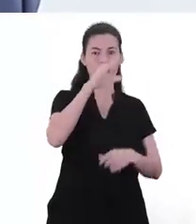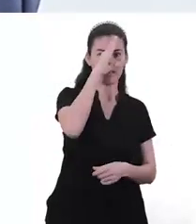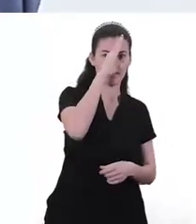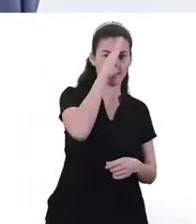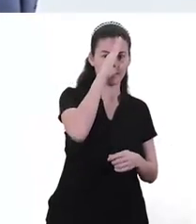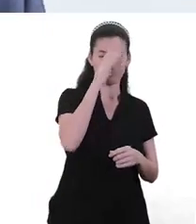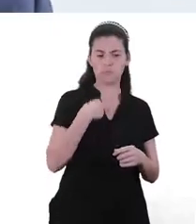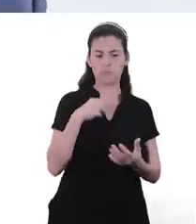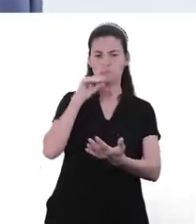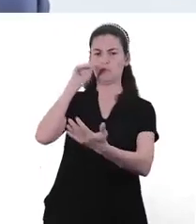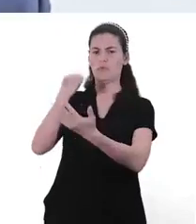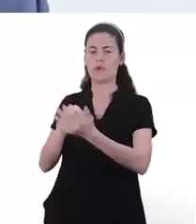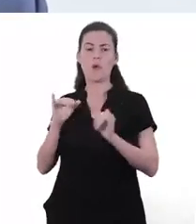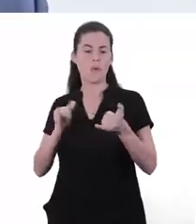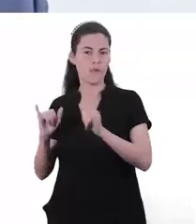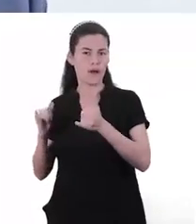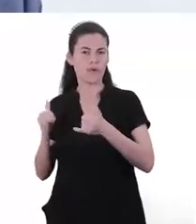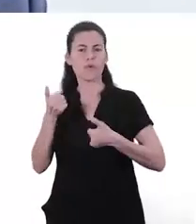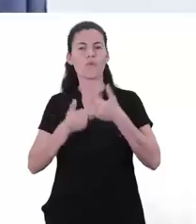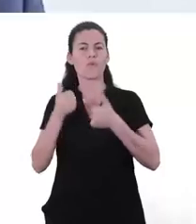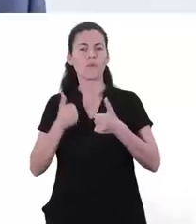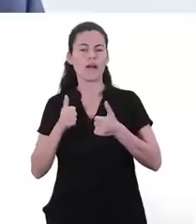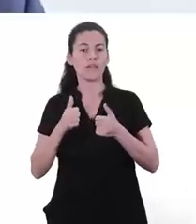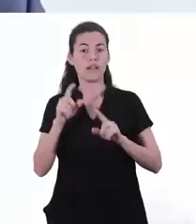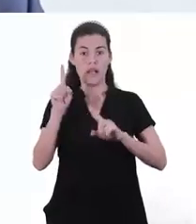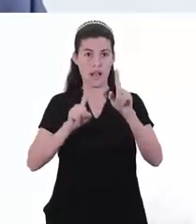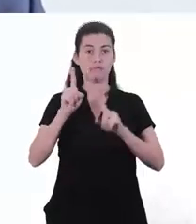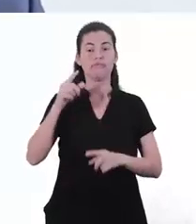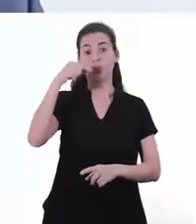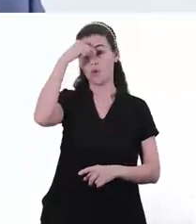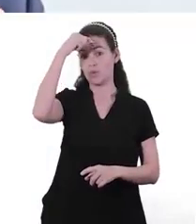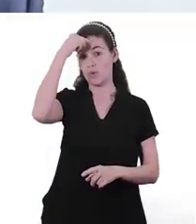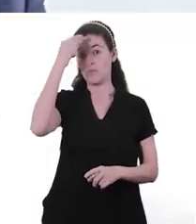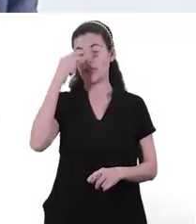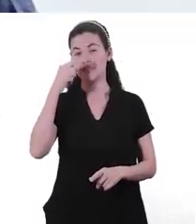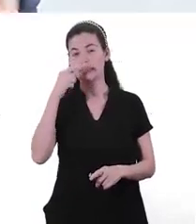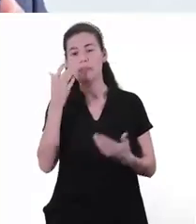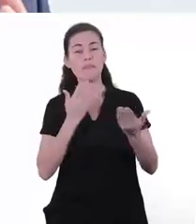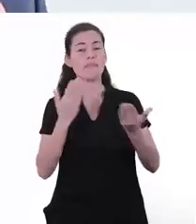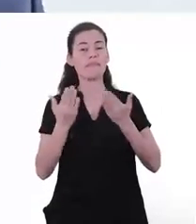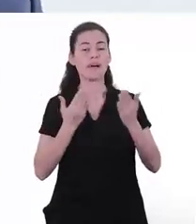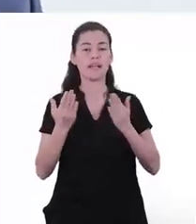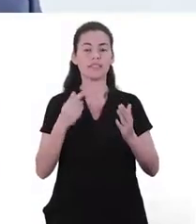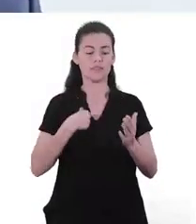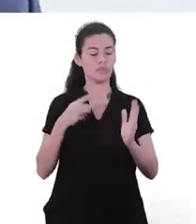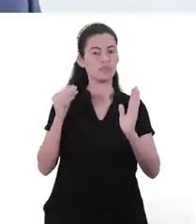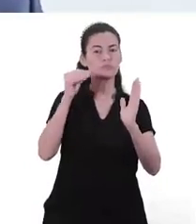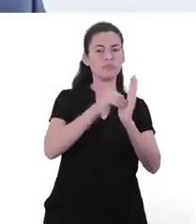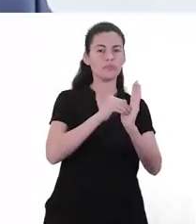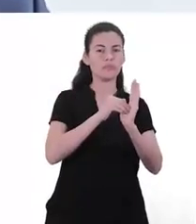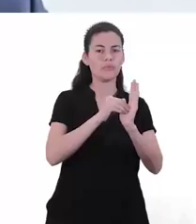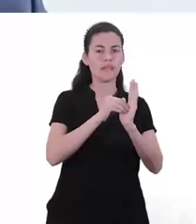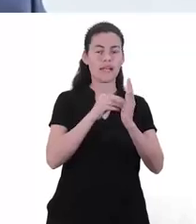como lo primero que podemos descartar en la rutina de nuestro hijo. Porque hay como un mito acerca de que en el momento de que tenemos que acortar